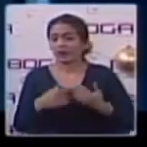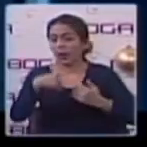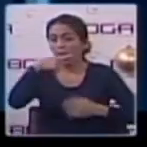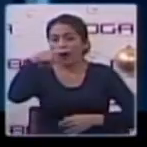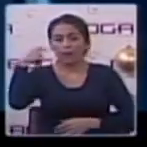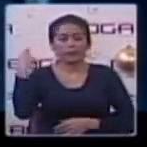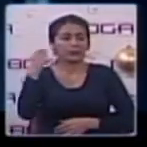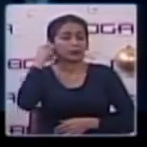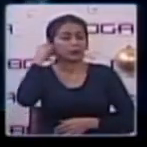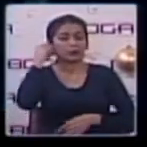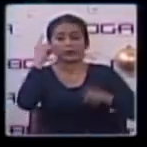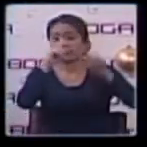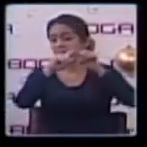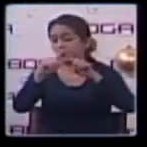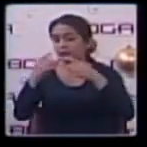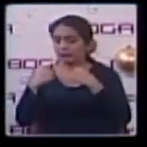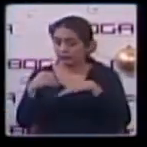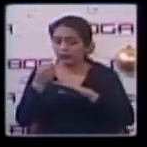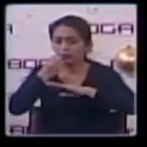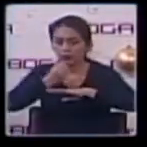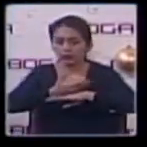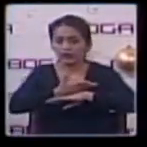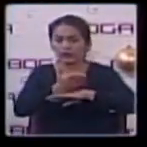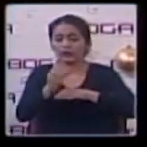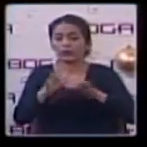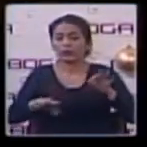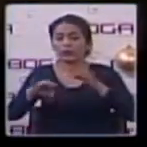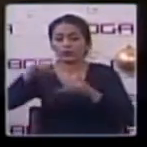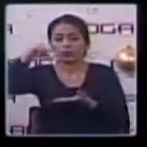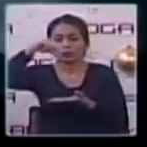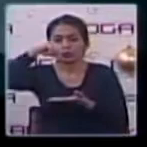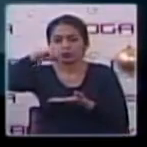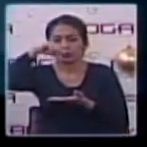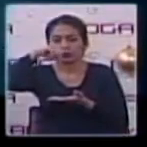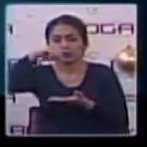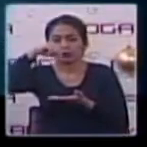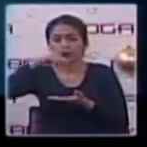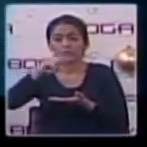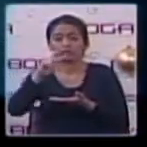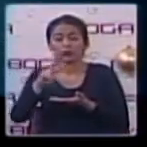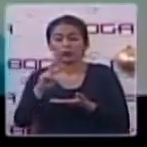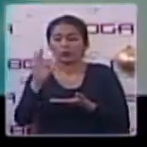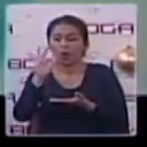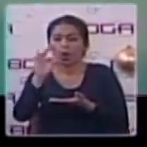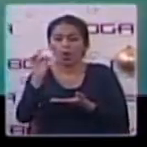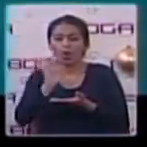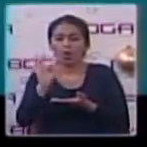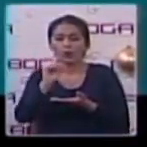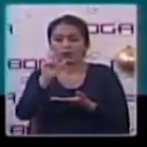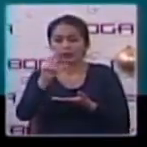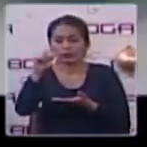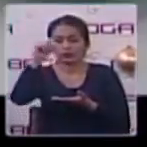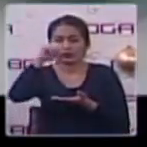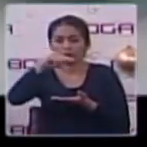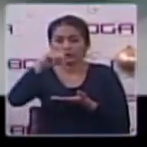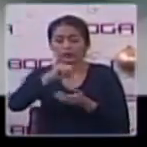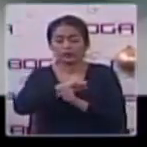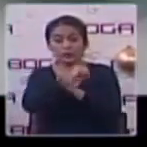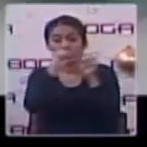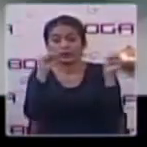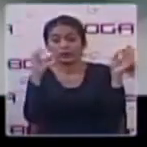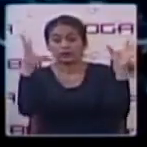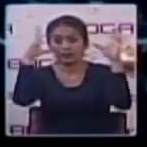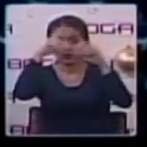se recomienda utilizar de 2 o 3 gotas por la mañana y por la noche, tras la limpieza y el tónico. Se